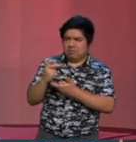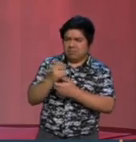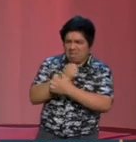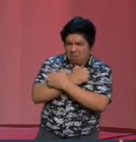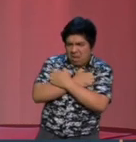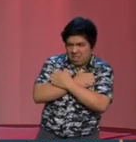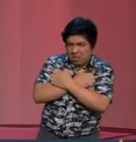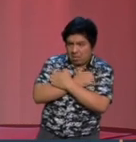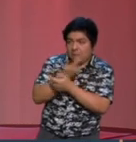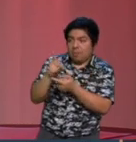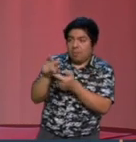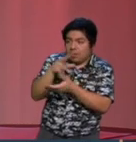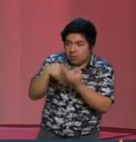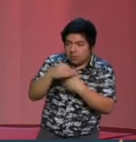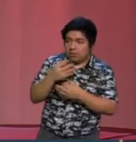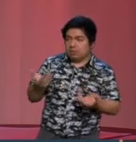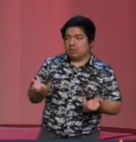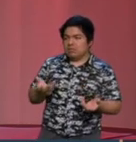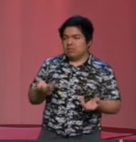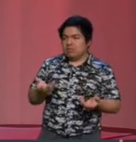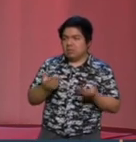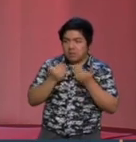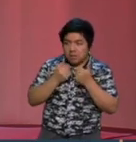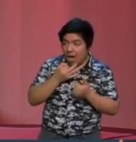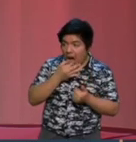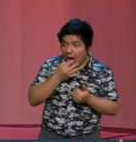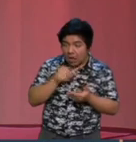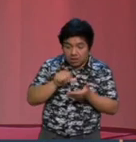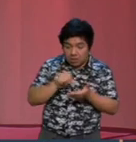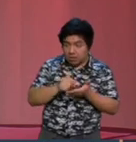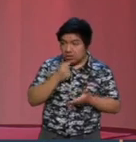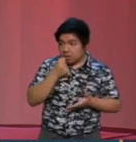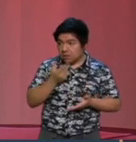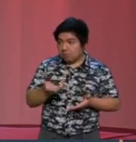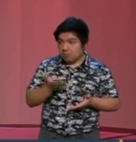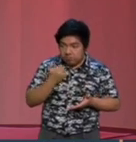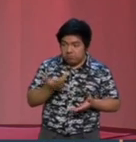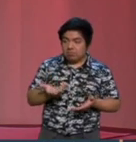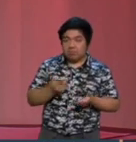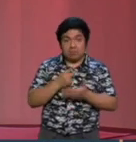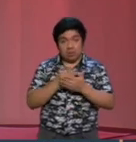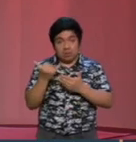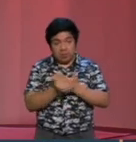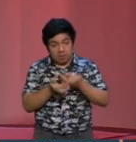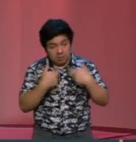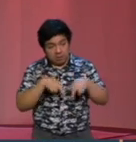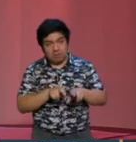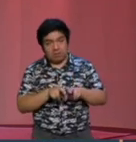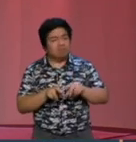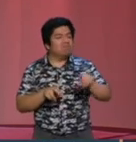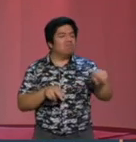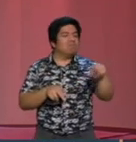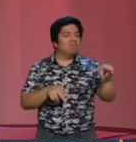me incrementando preocupa la y qué bueno informalidad, qué bueno que no hay hablas medicinas en los centros de salud. Es falso, de los proyectos que representamos. Es que ustedes